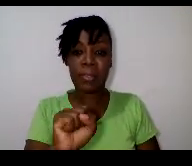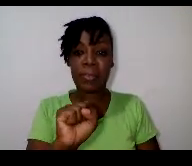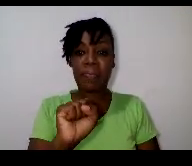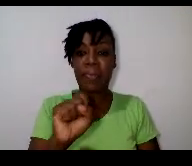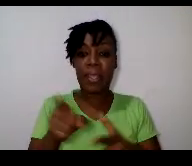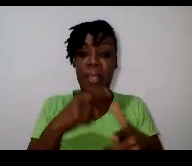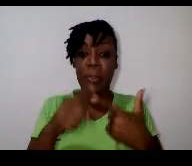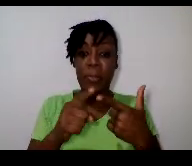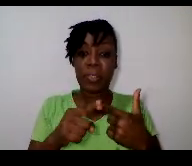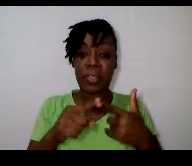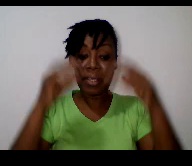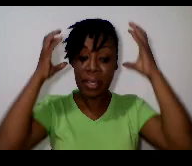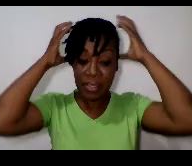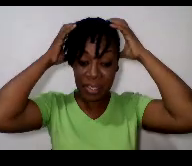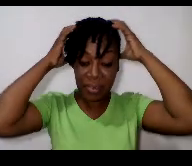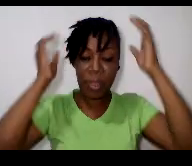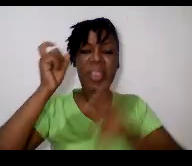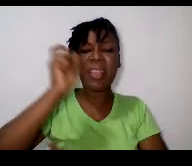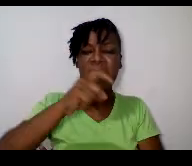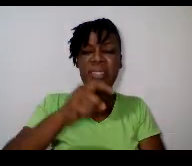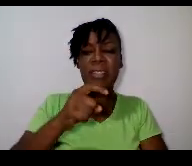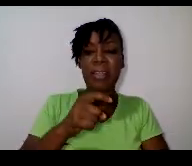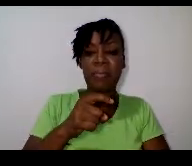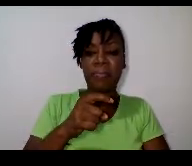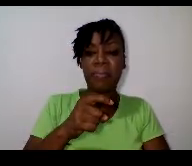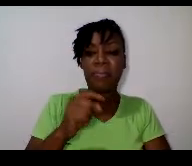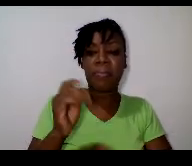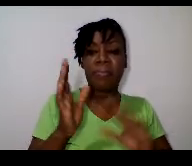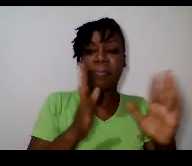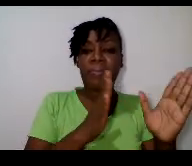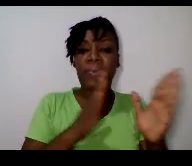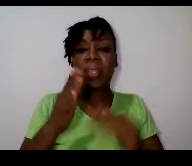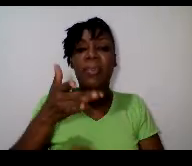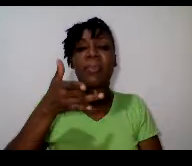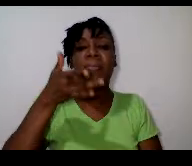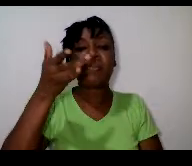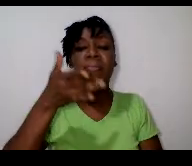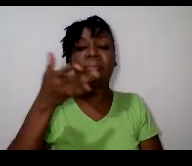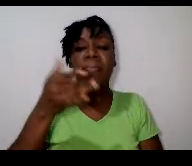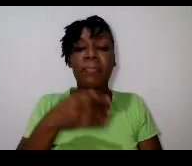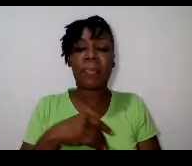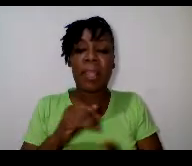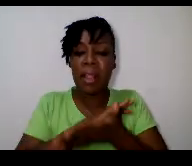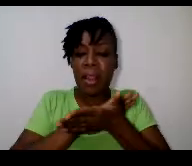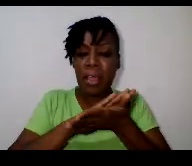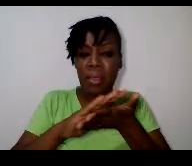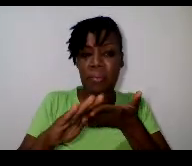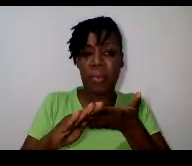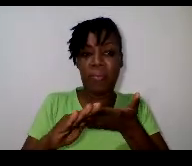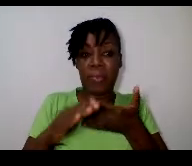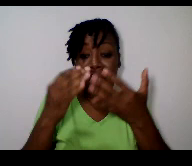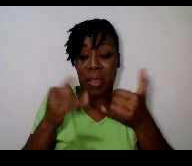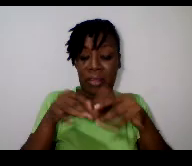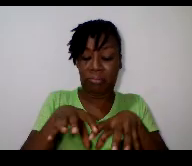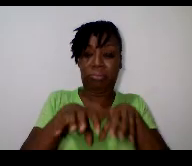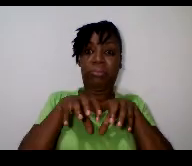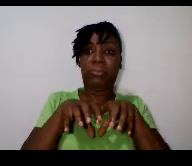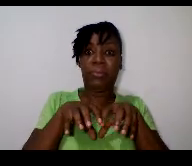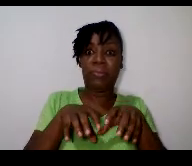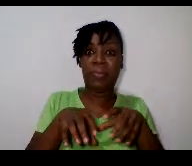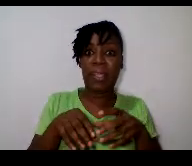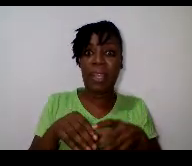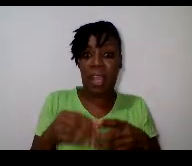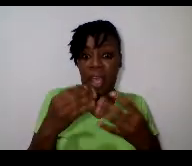un oxígeno limpio. Entonces esas toxinas también. Y toxinas del estrés. Ahora más que nunca estamos viendo un montón de situaciones